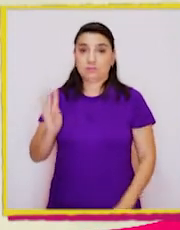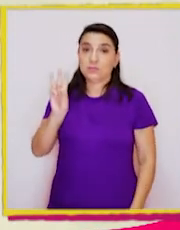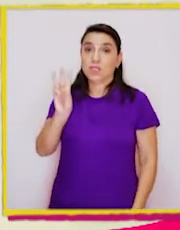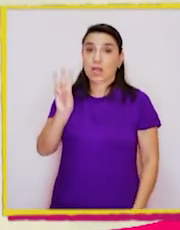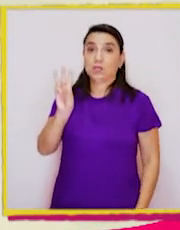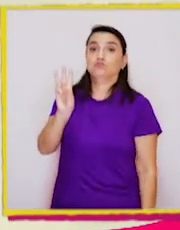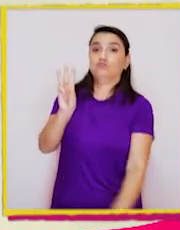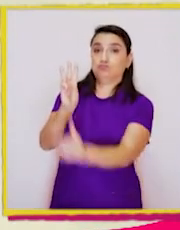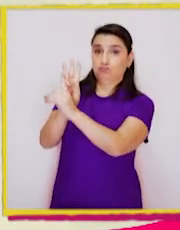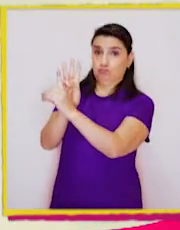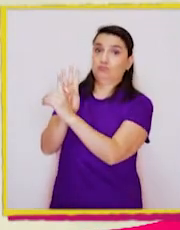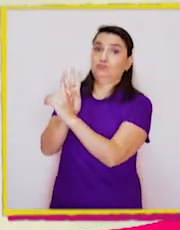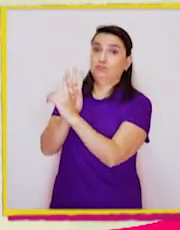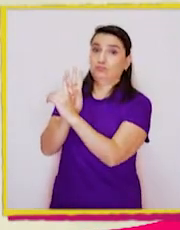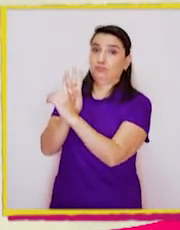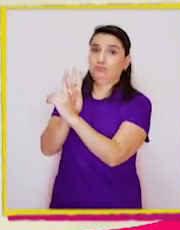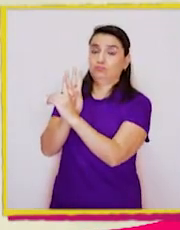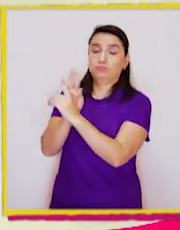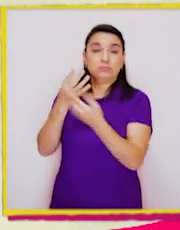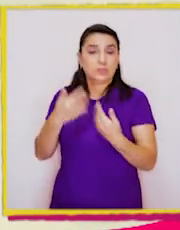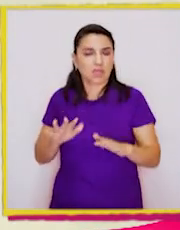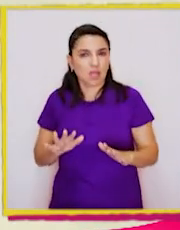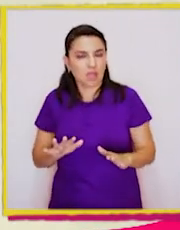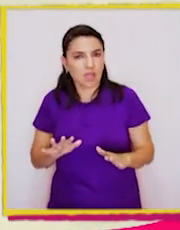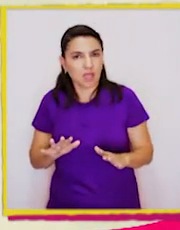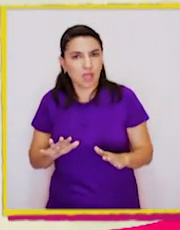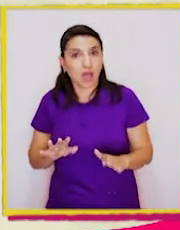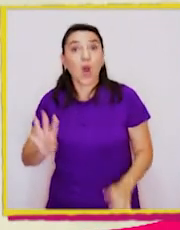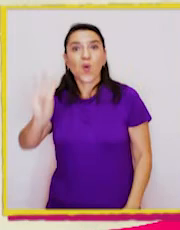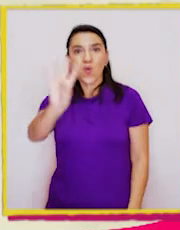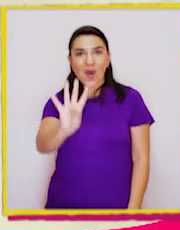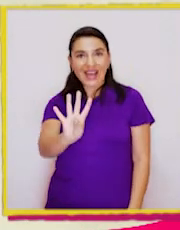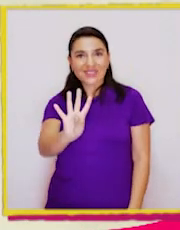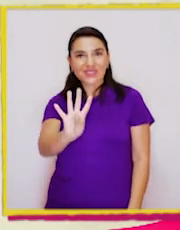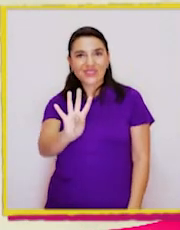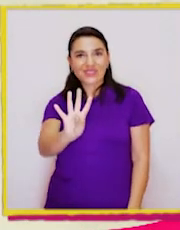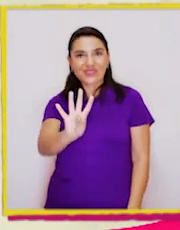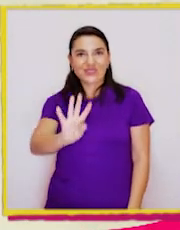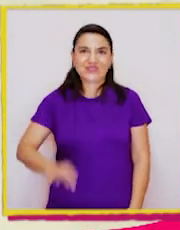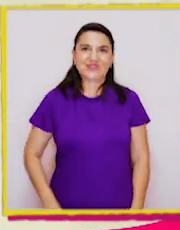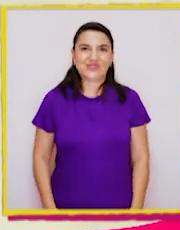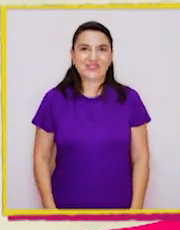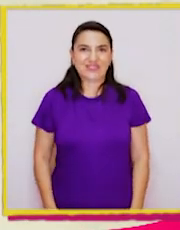a tres le agregamos uno, ya serían... ¡Cuatro!